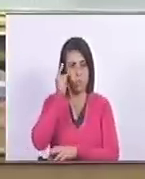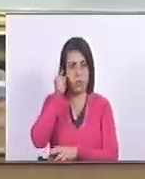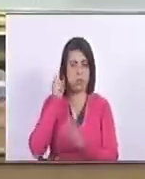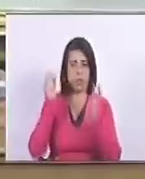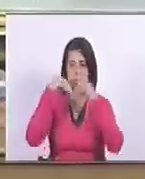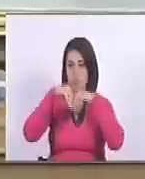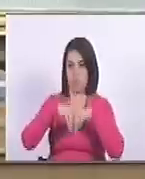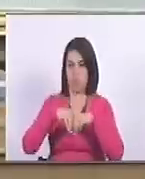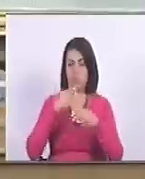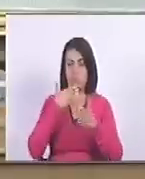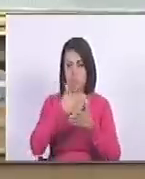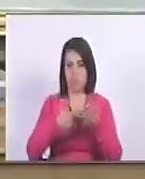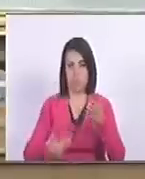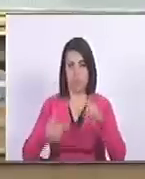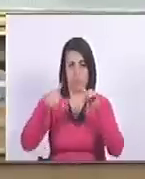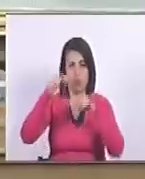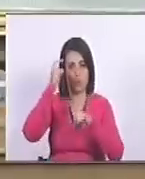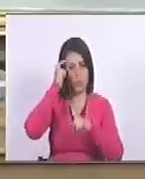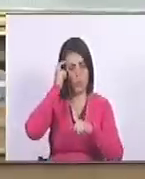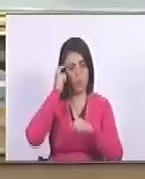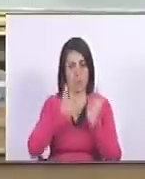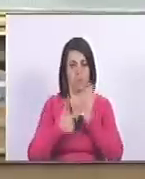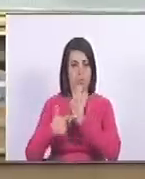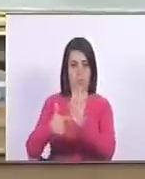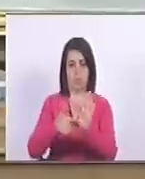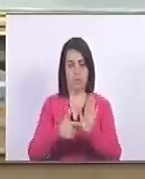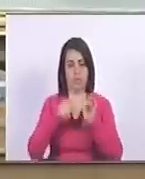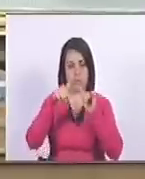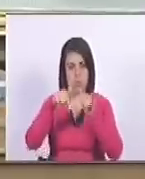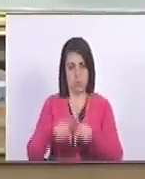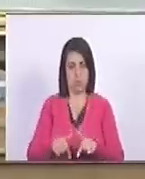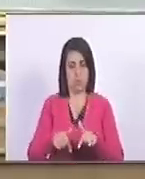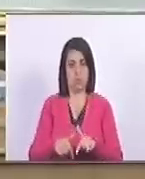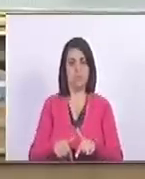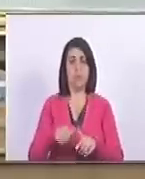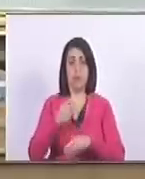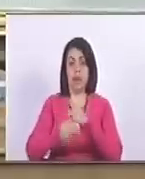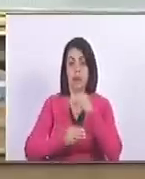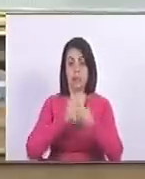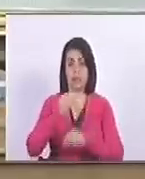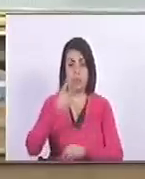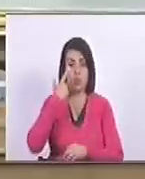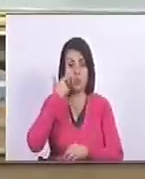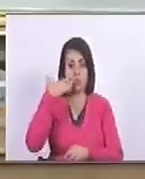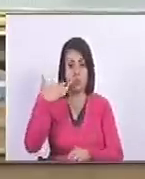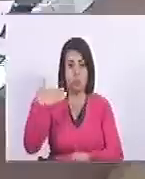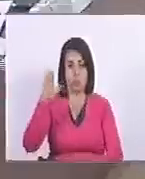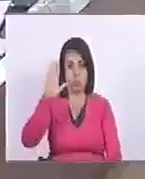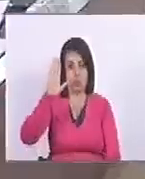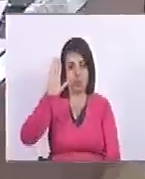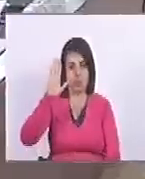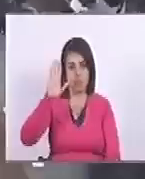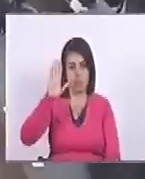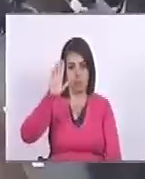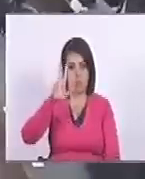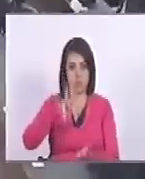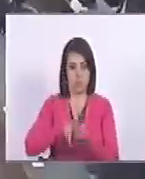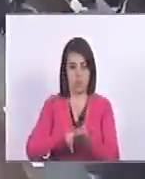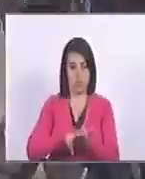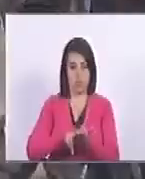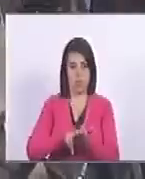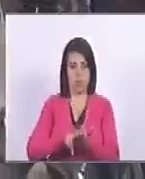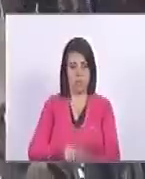estén de acuerdo con la propuesta del orden del día presentada hoy, sírvanse a manifestarlo con la señal de costumbre. Queda